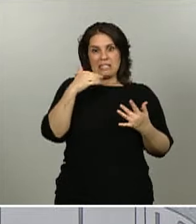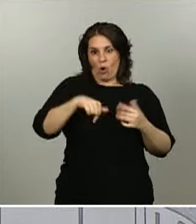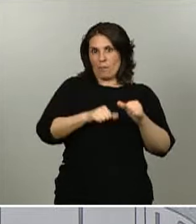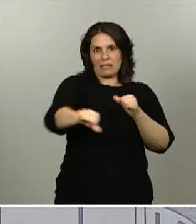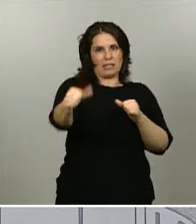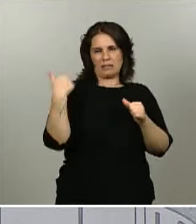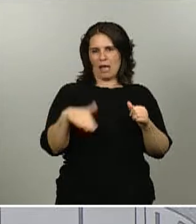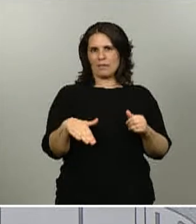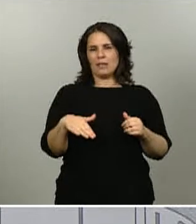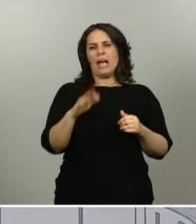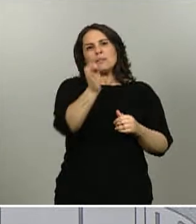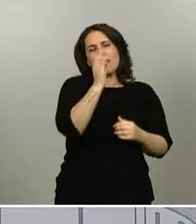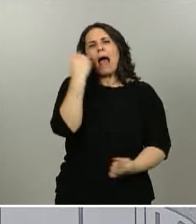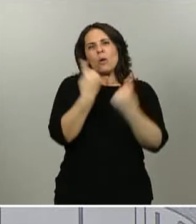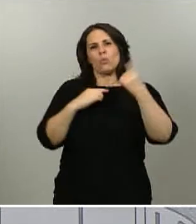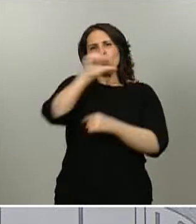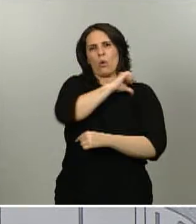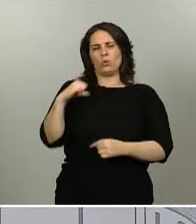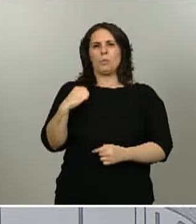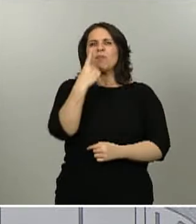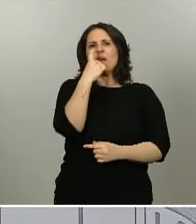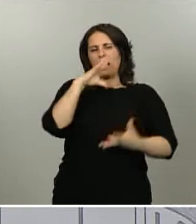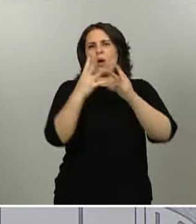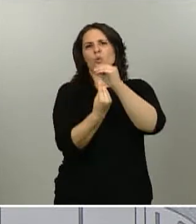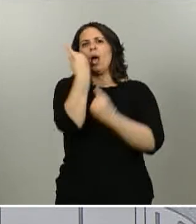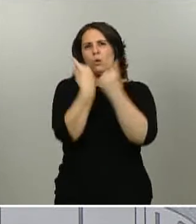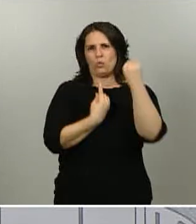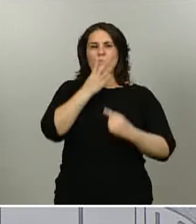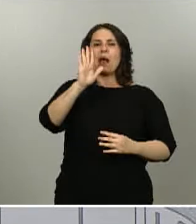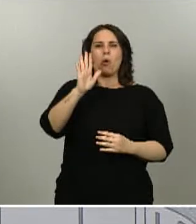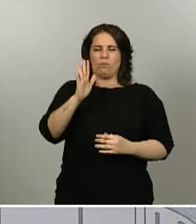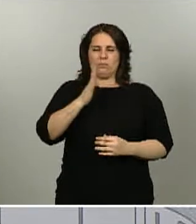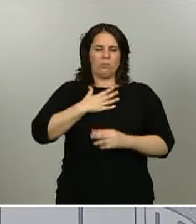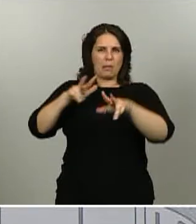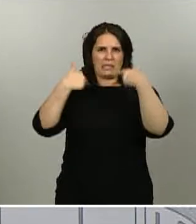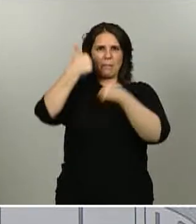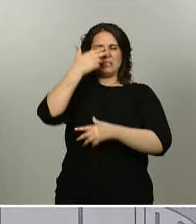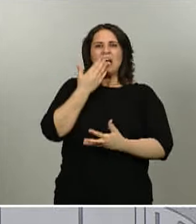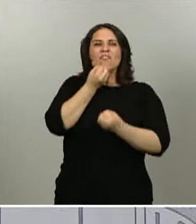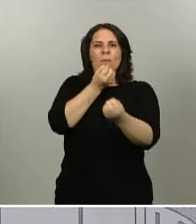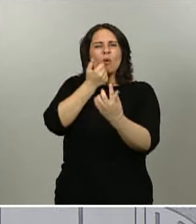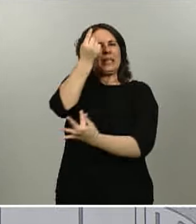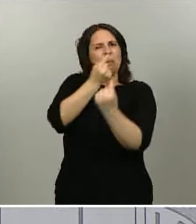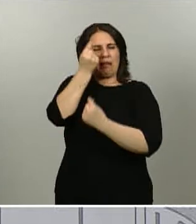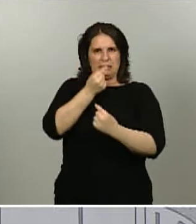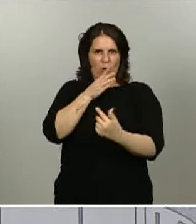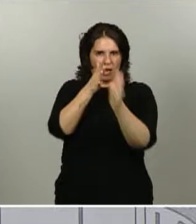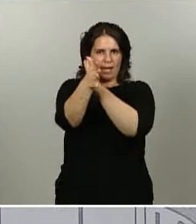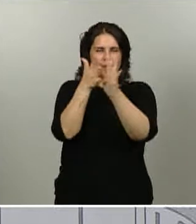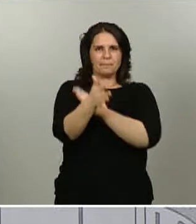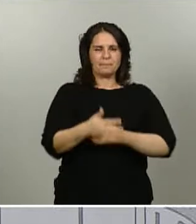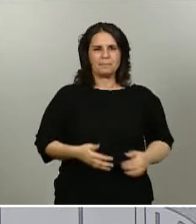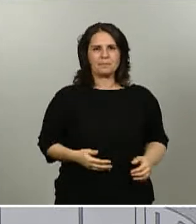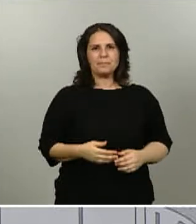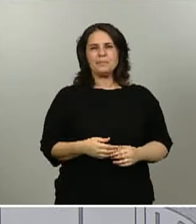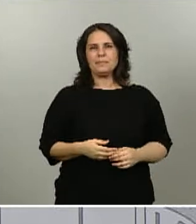que hacer algunos ajustes, pero nos está permitiendo dar la información esta más precisa que ahora voy a notificar. Además, esta